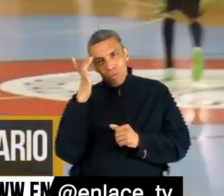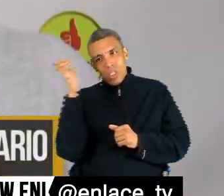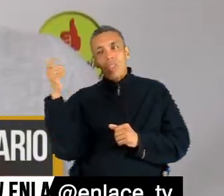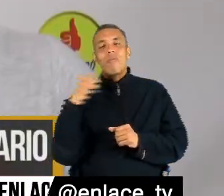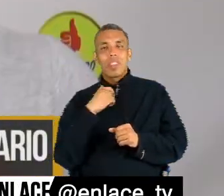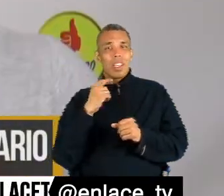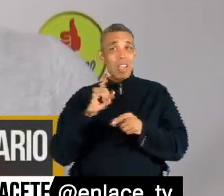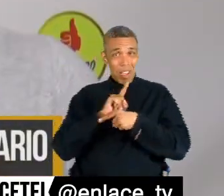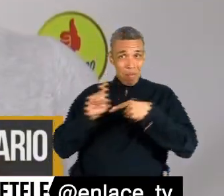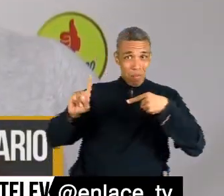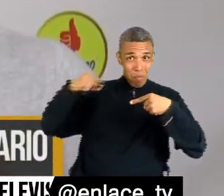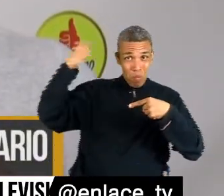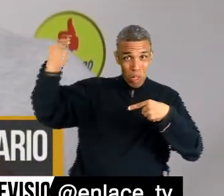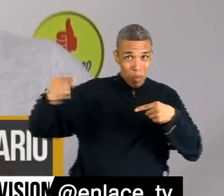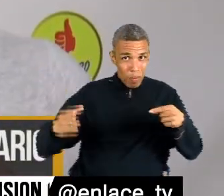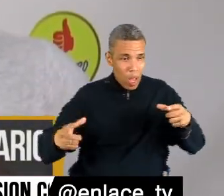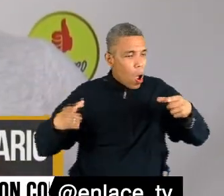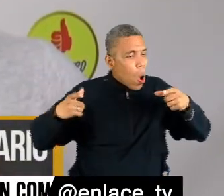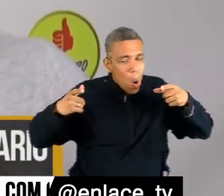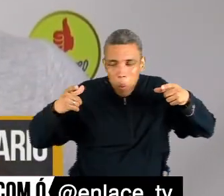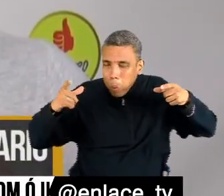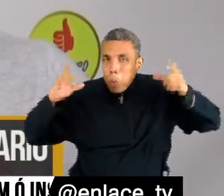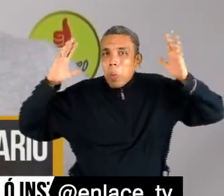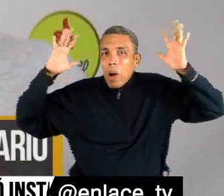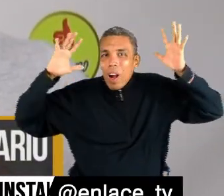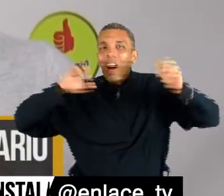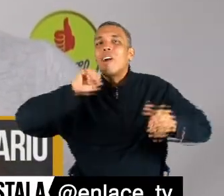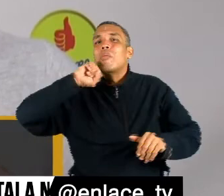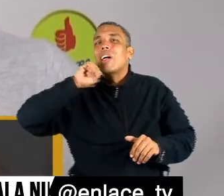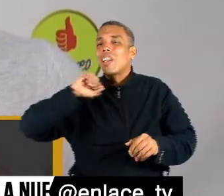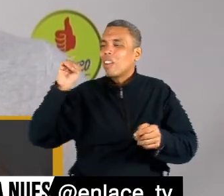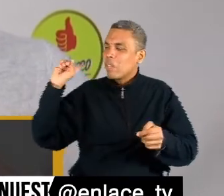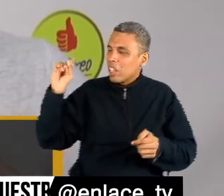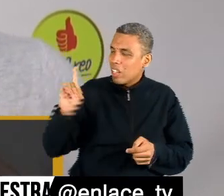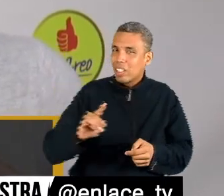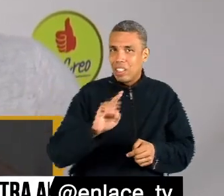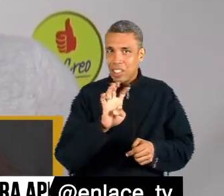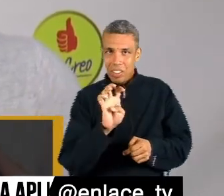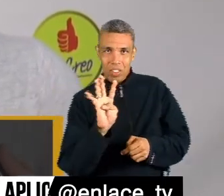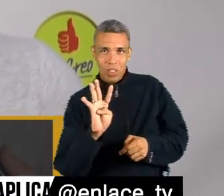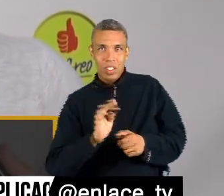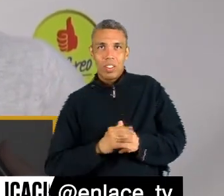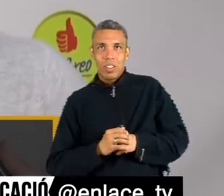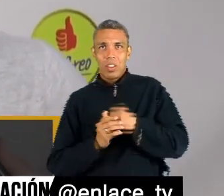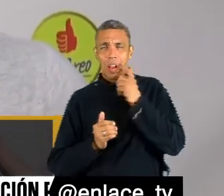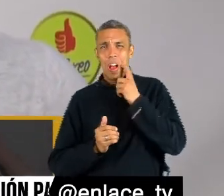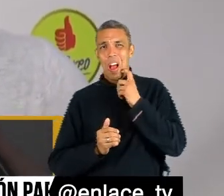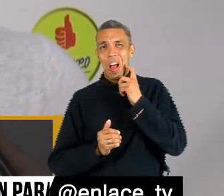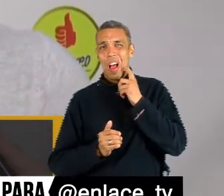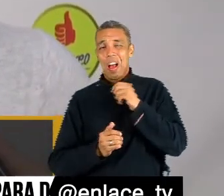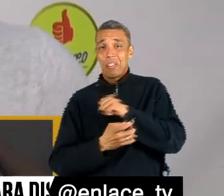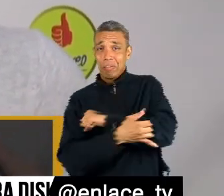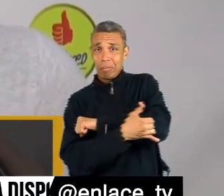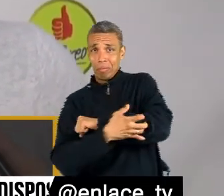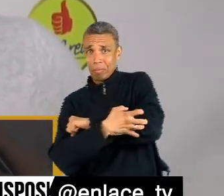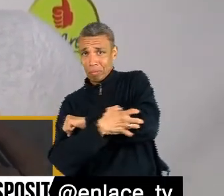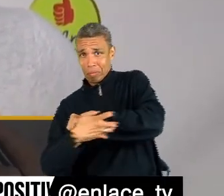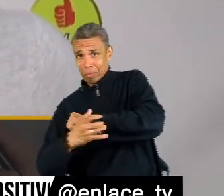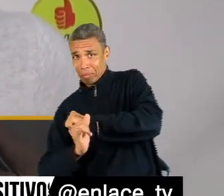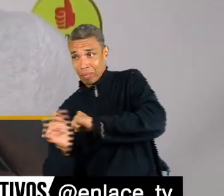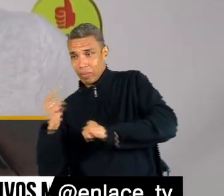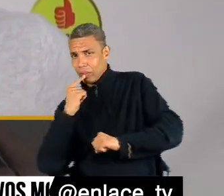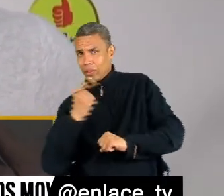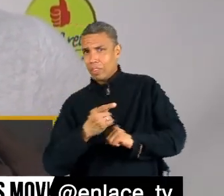Bermeja. Pues son más de 15 eventos deportivos que vamos a hacer de la mano con los diversos clubes de nuestra ciudad, con el